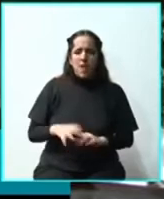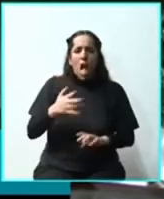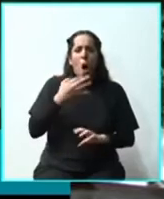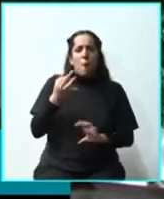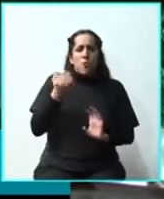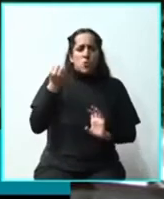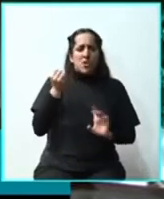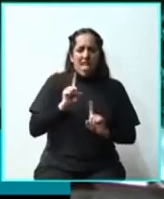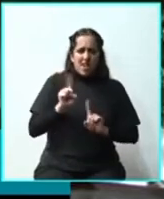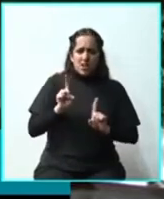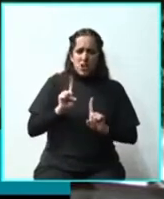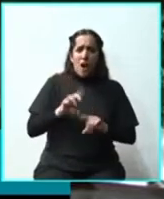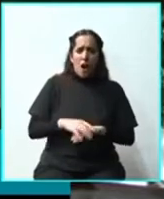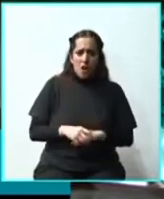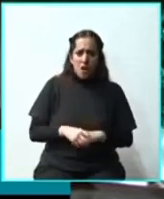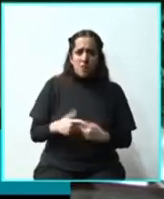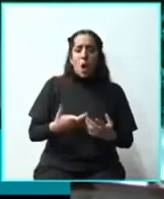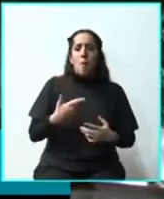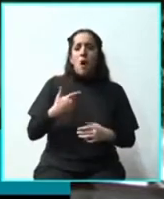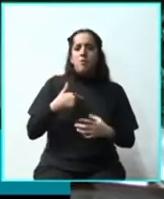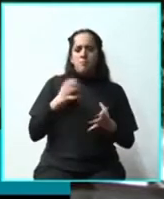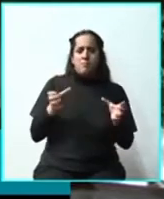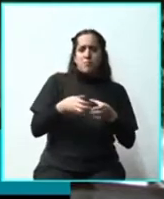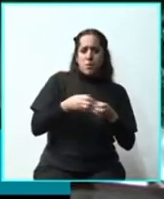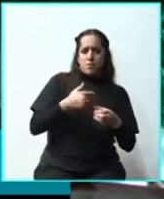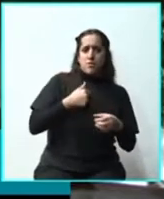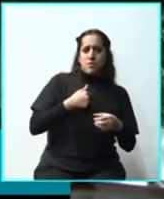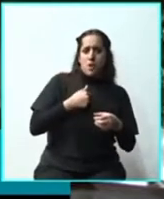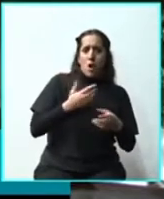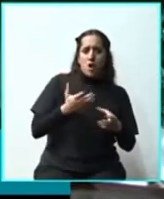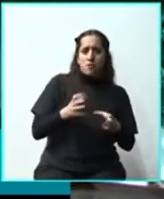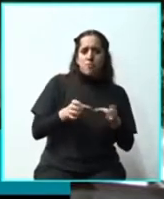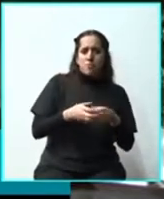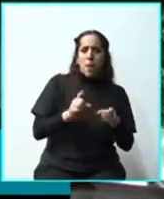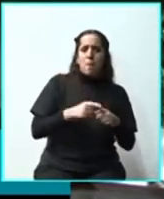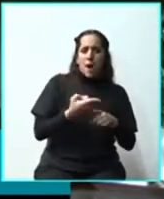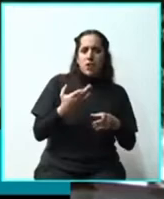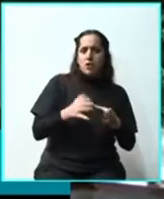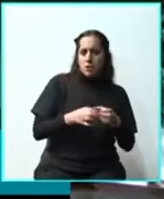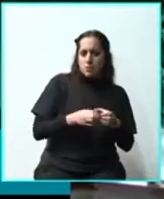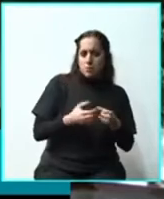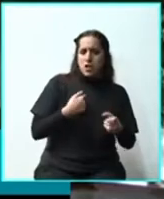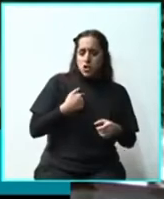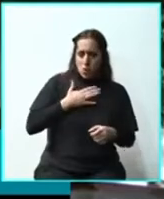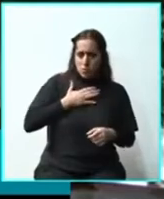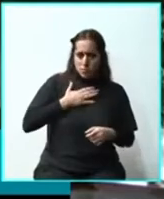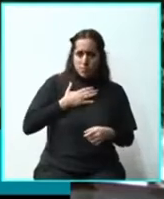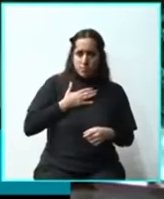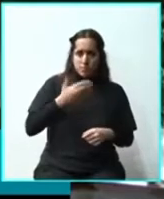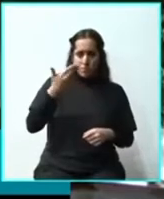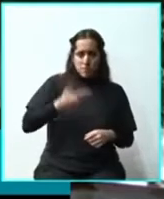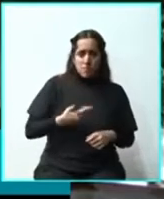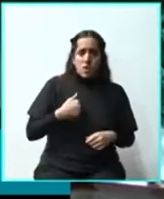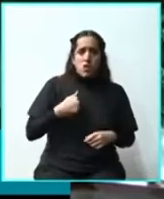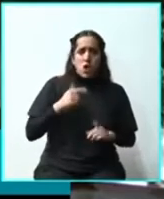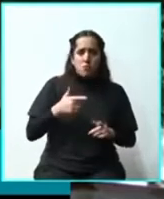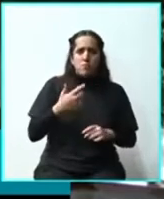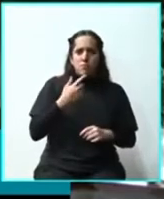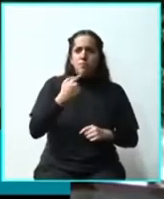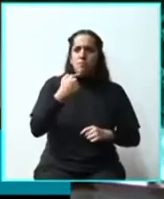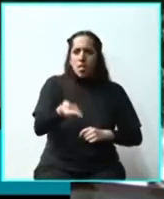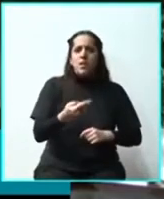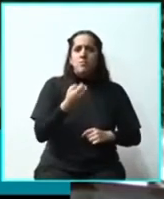Desde mi partido, el PTS en el Frente de Izquierda, desde el organismo que integro, el CEPROD, yo misma he sido denunciante